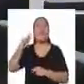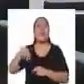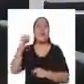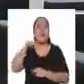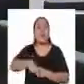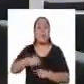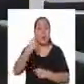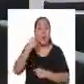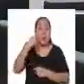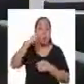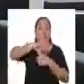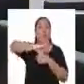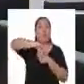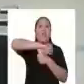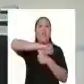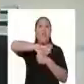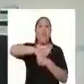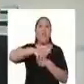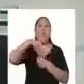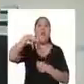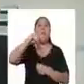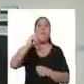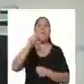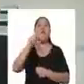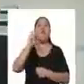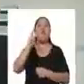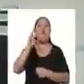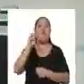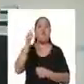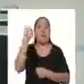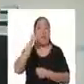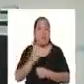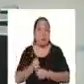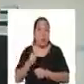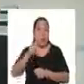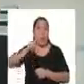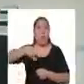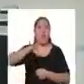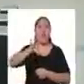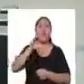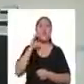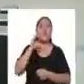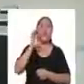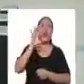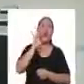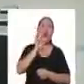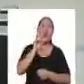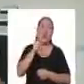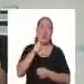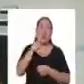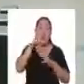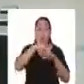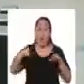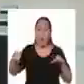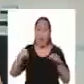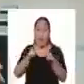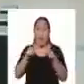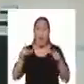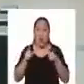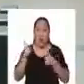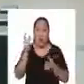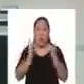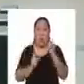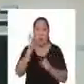Campo Ferial Polvos Azules. En 1981 se dispuso la reubicación de miles de